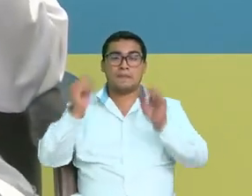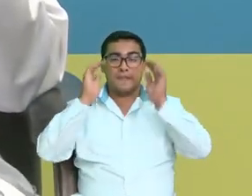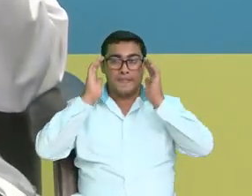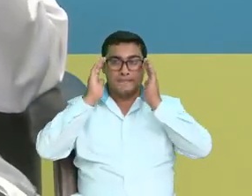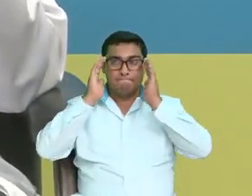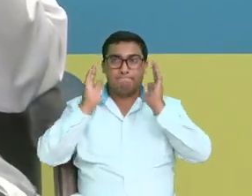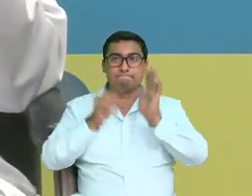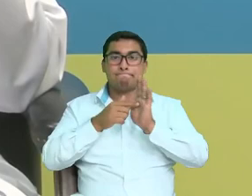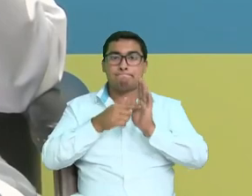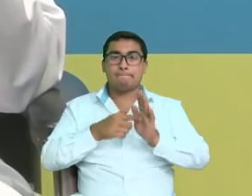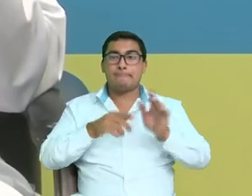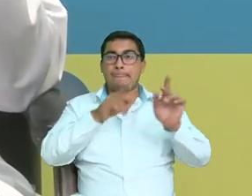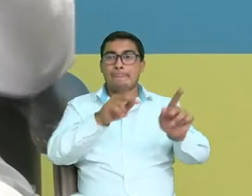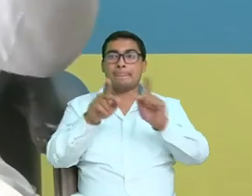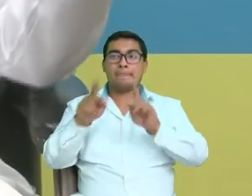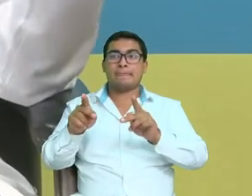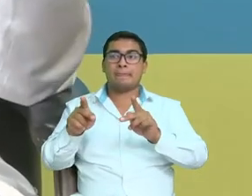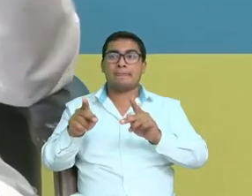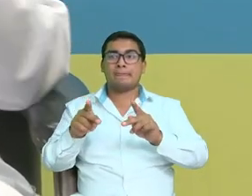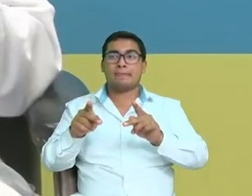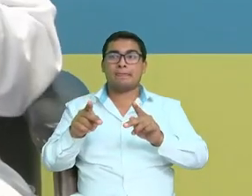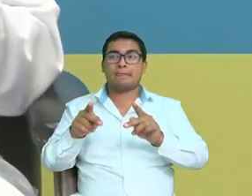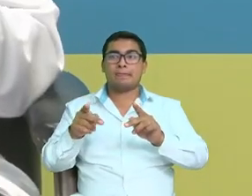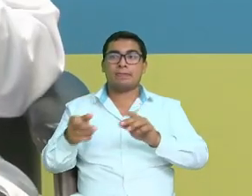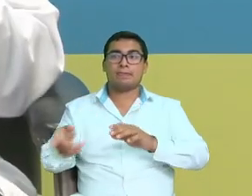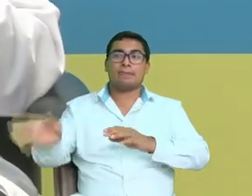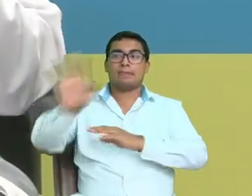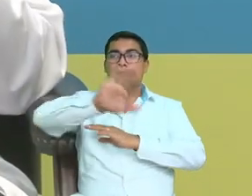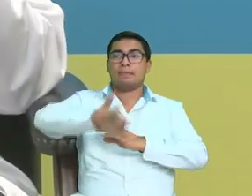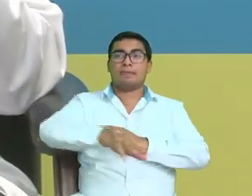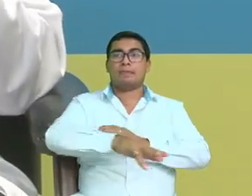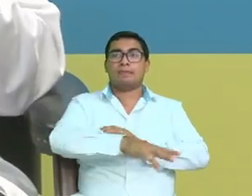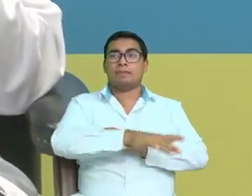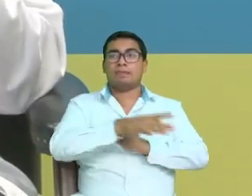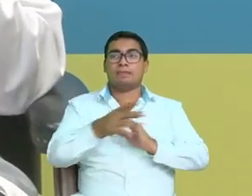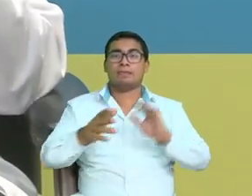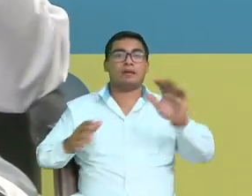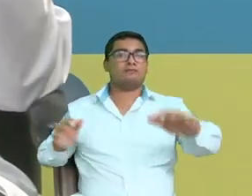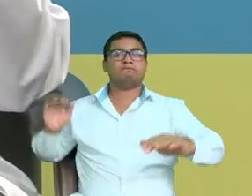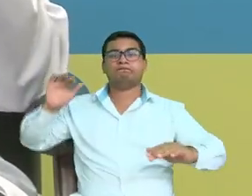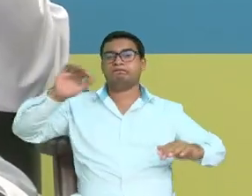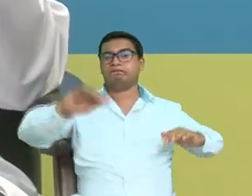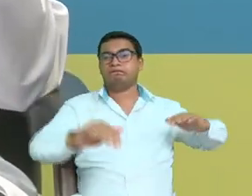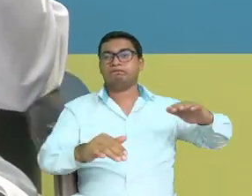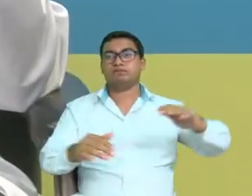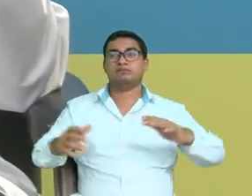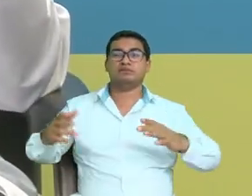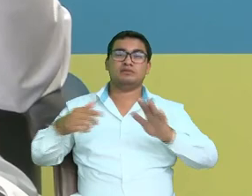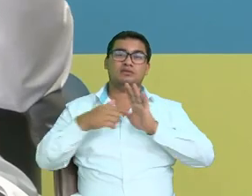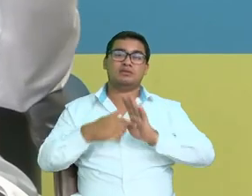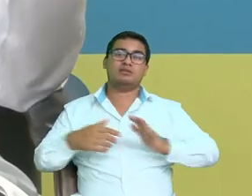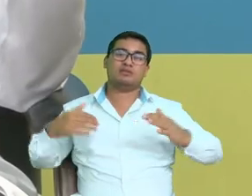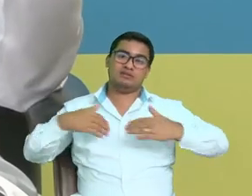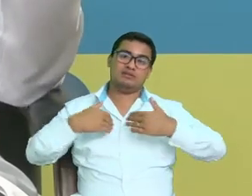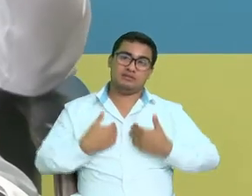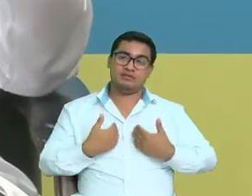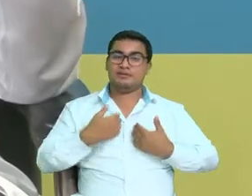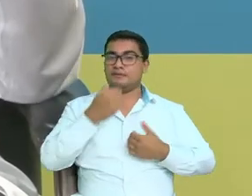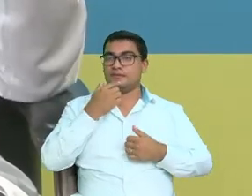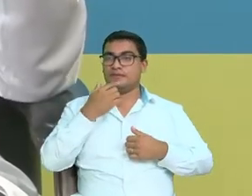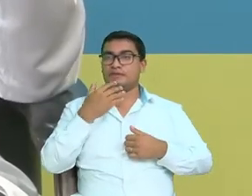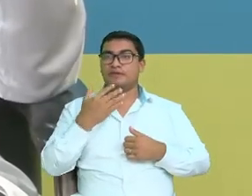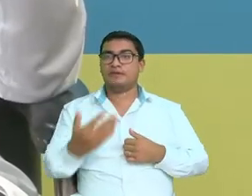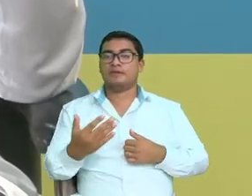Por eso es que cuando la gente va a la playa, regresa y el día siguiente dice, ay, me siento como apaleado, ¿no? Sí. Apaleado